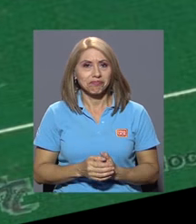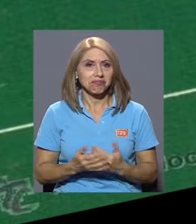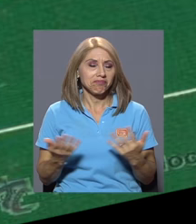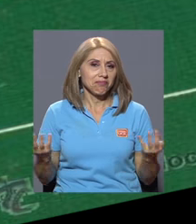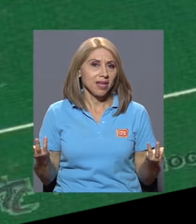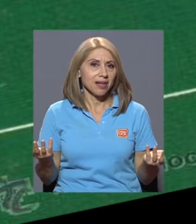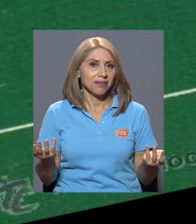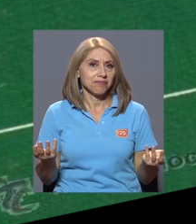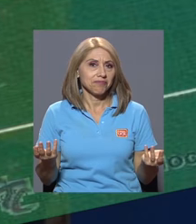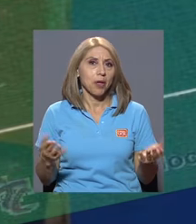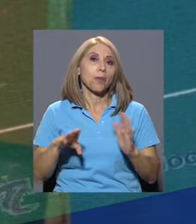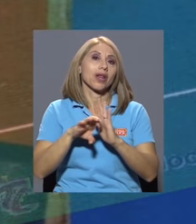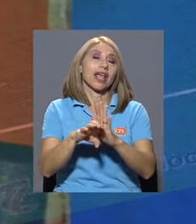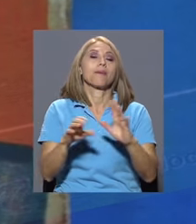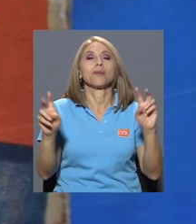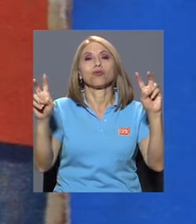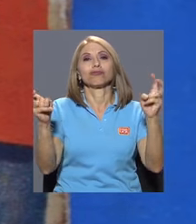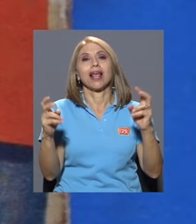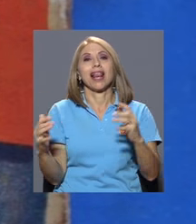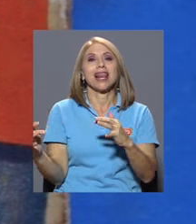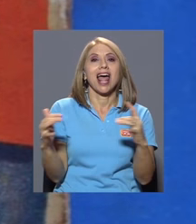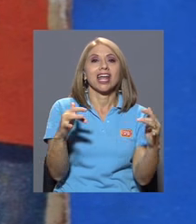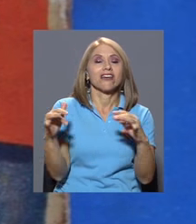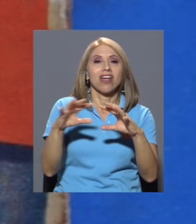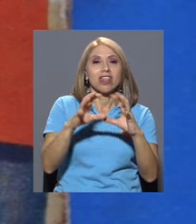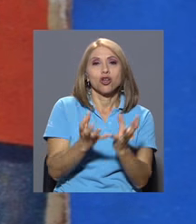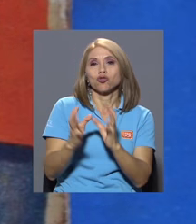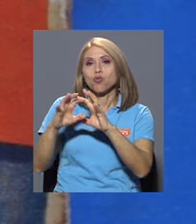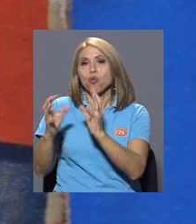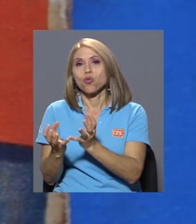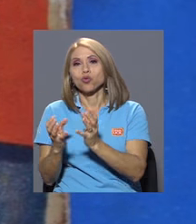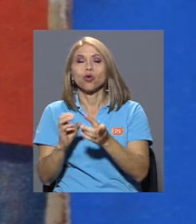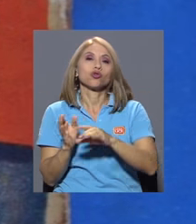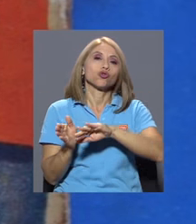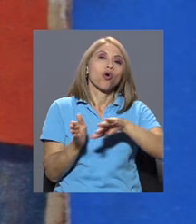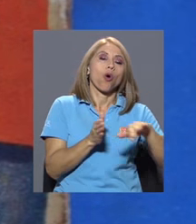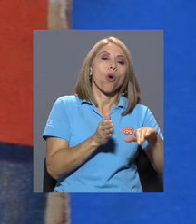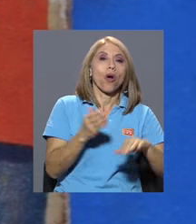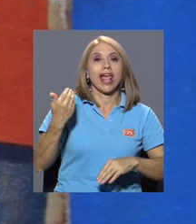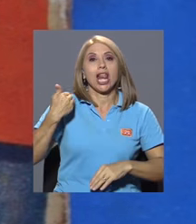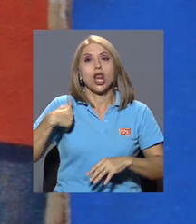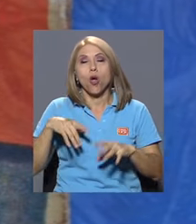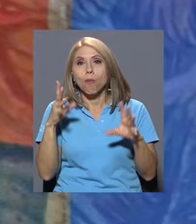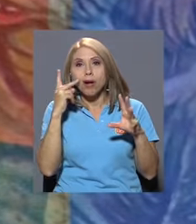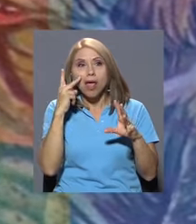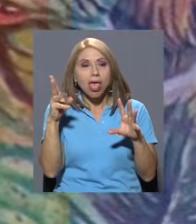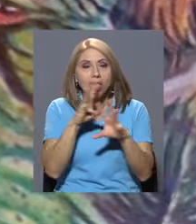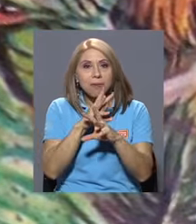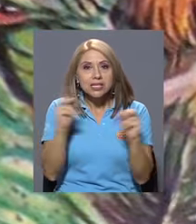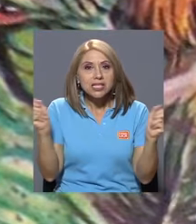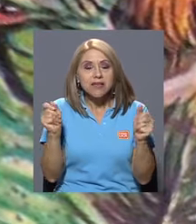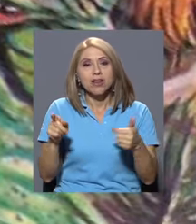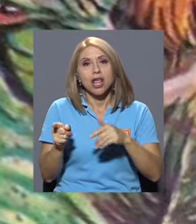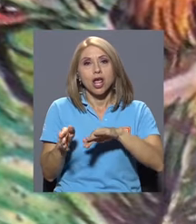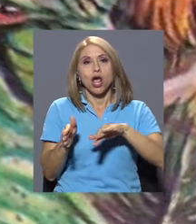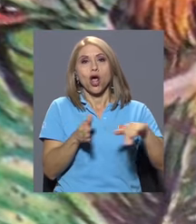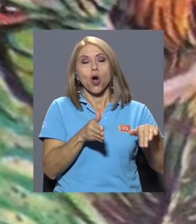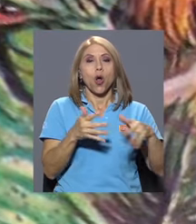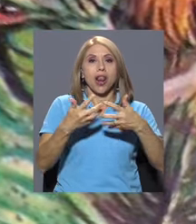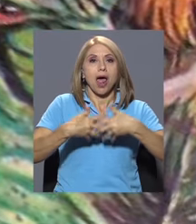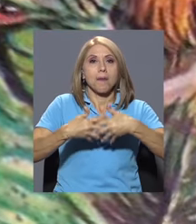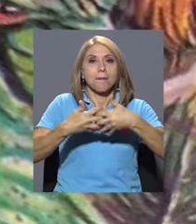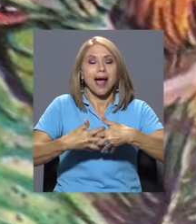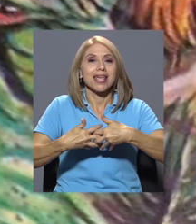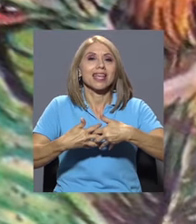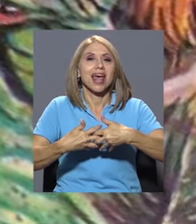La Guerra de los Mundos, o El Hombre Invisible, o La máquina del tiempo, todo ese tipo de historias de